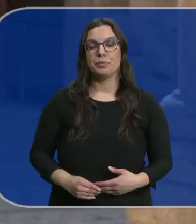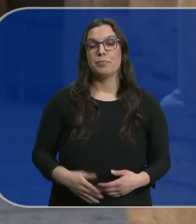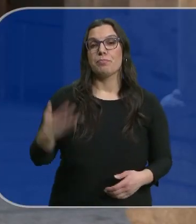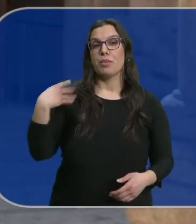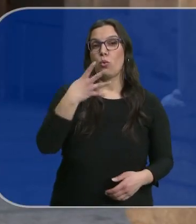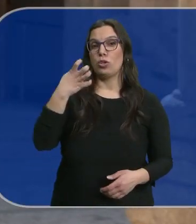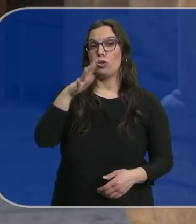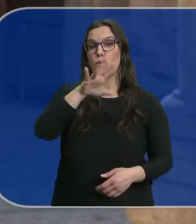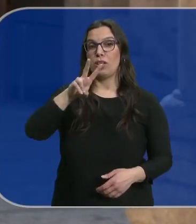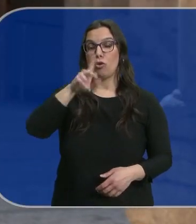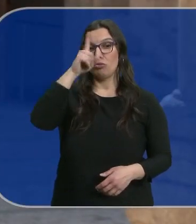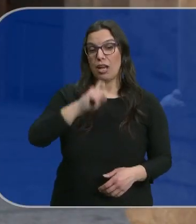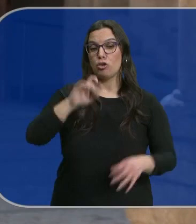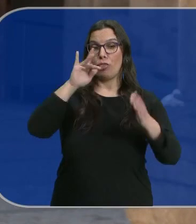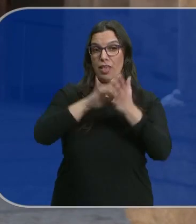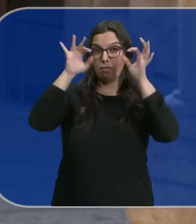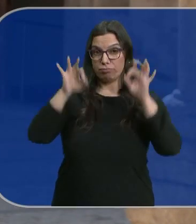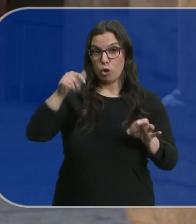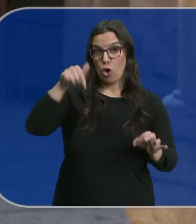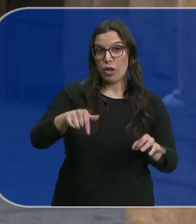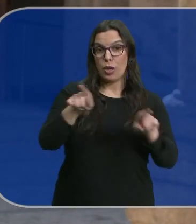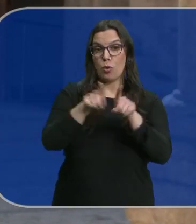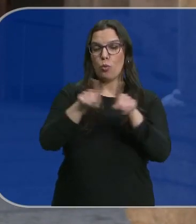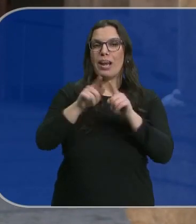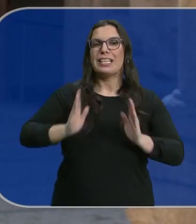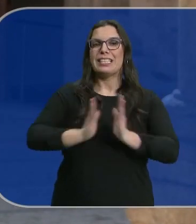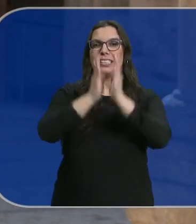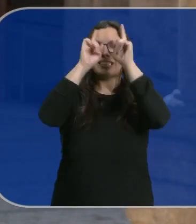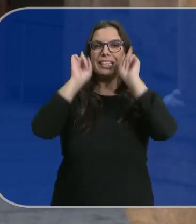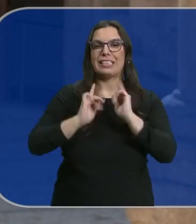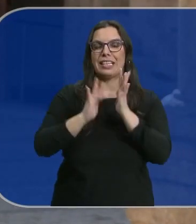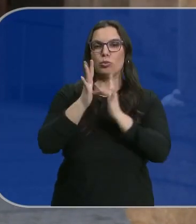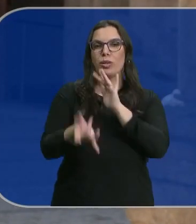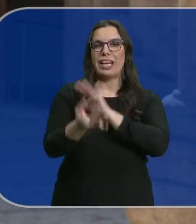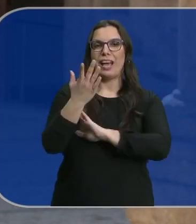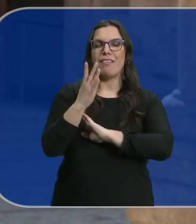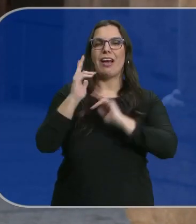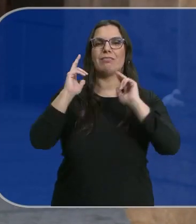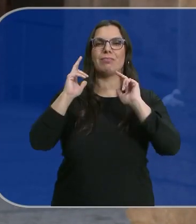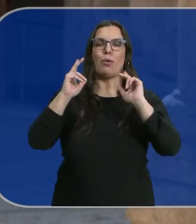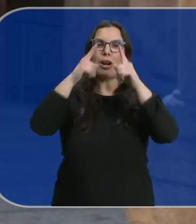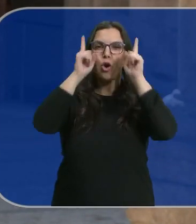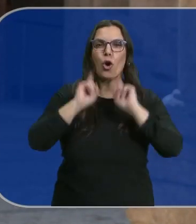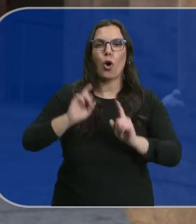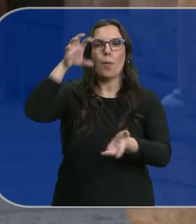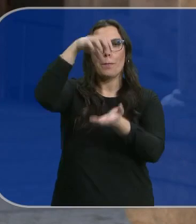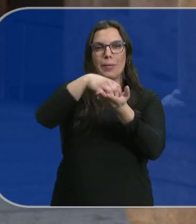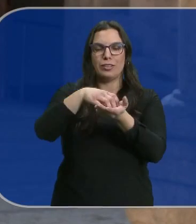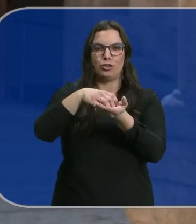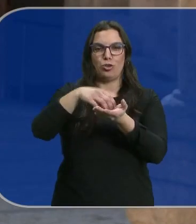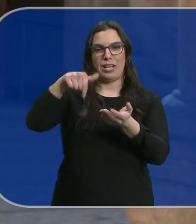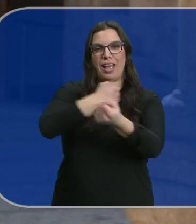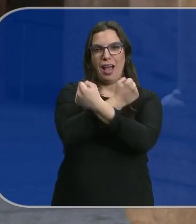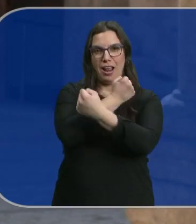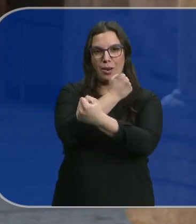Hace 452 años, tal día como hoy, Santa Teresa de Jesús fundaba el convento de la Anunciación en Alba de Tormes. Hoy es el día elegido para